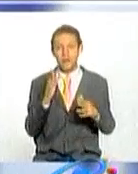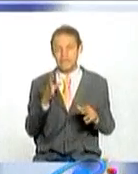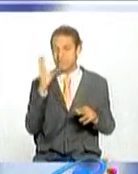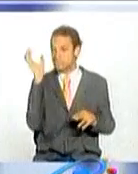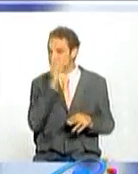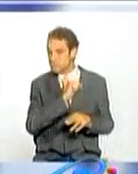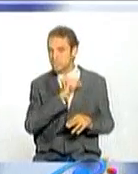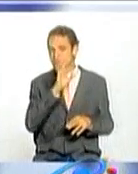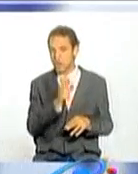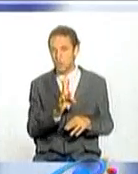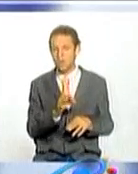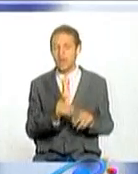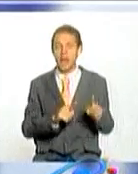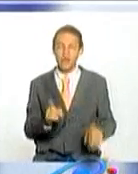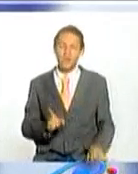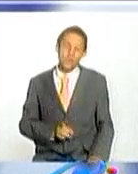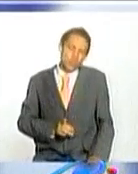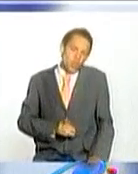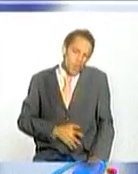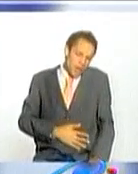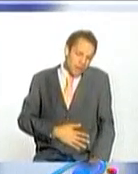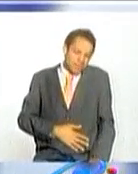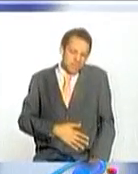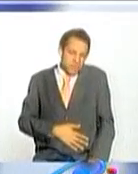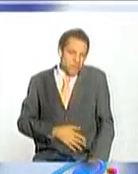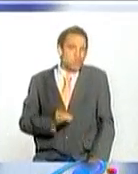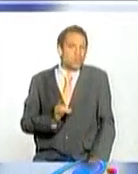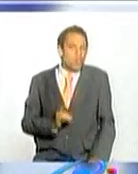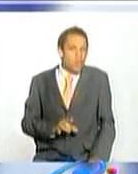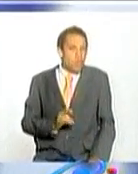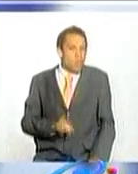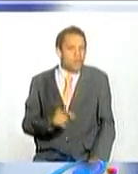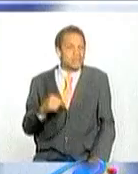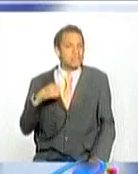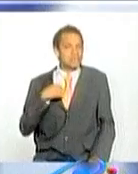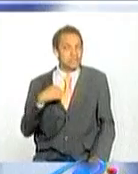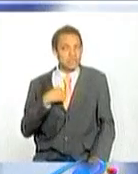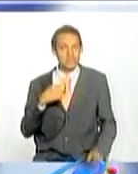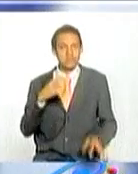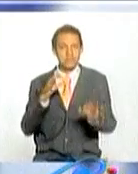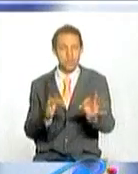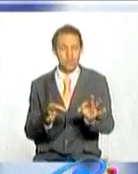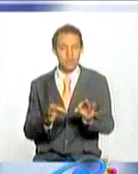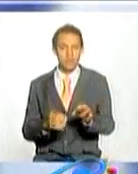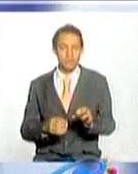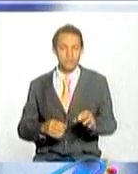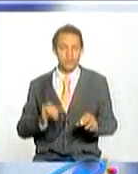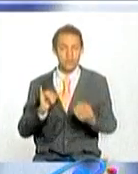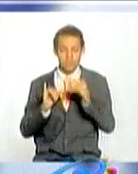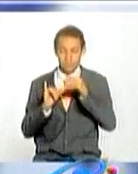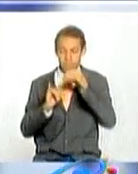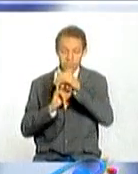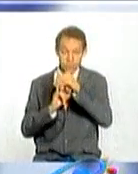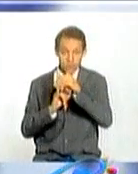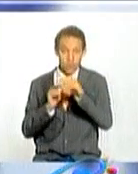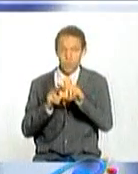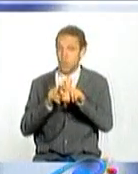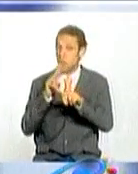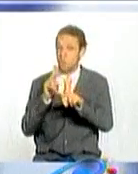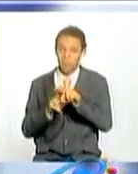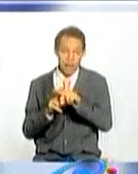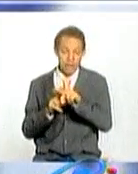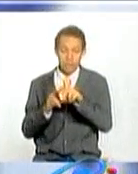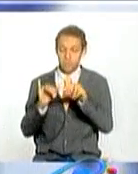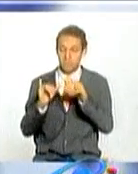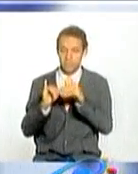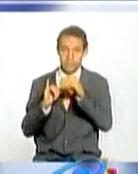en pacientes que acusan de dolor bajito, y pues en realidad el útero, sus ovarios son normales, siguen con